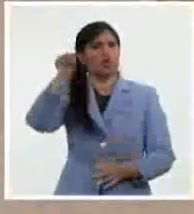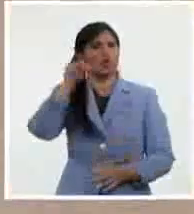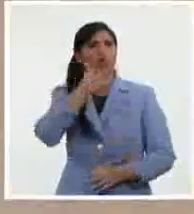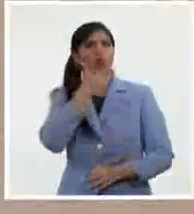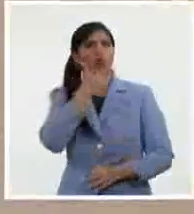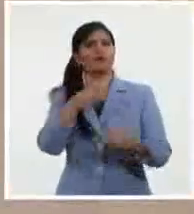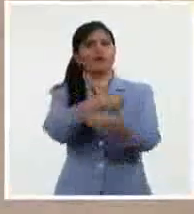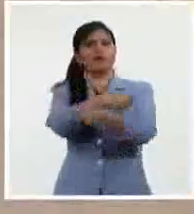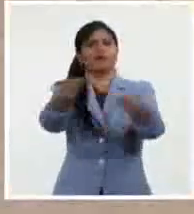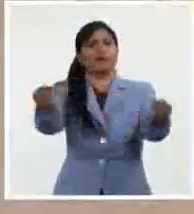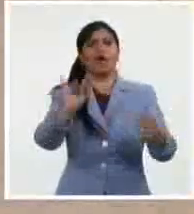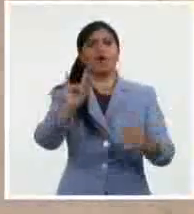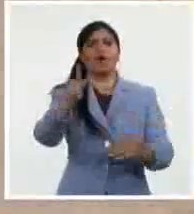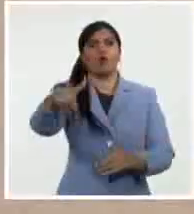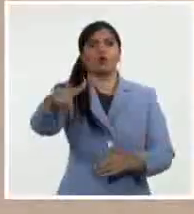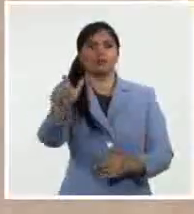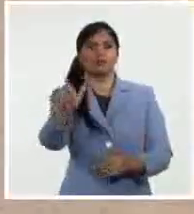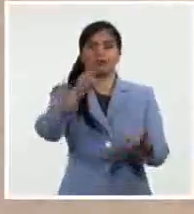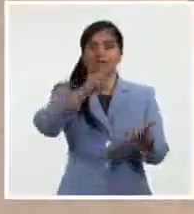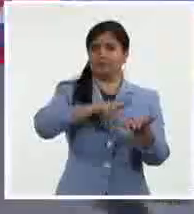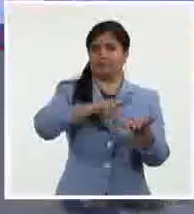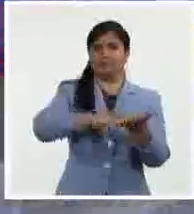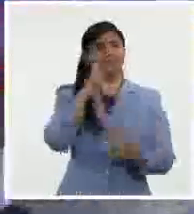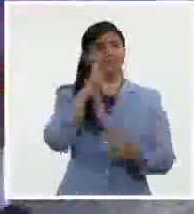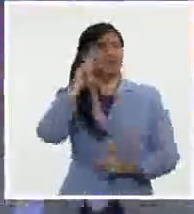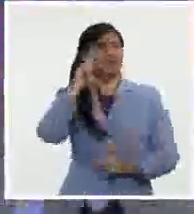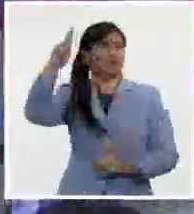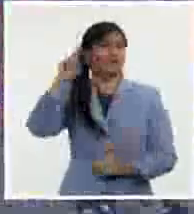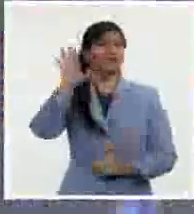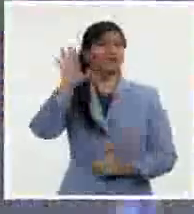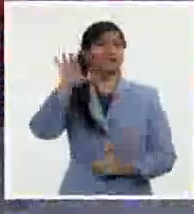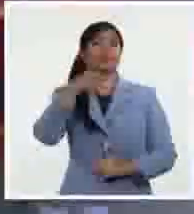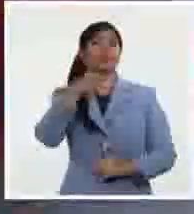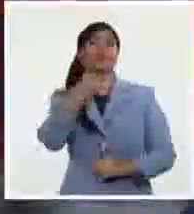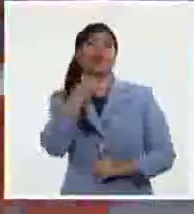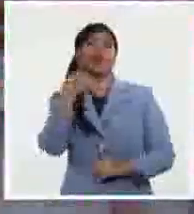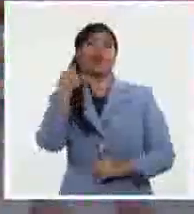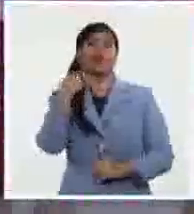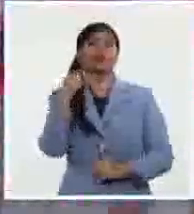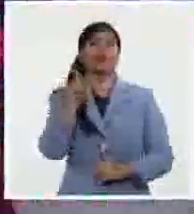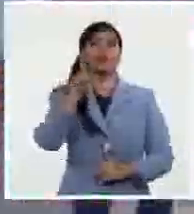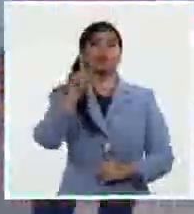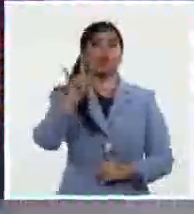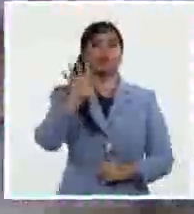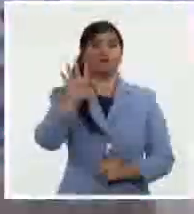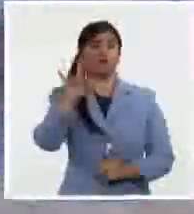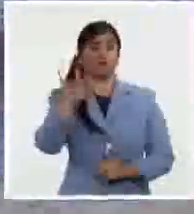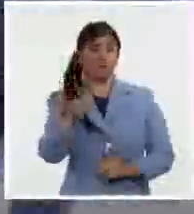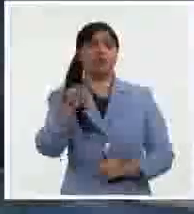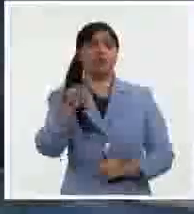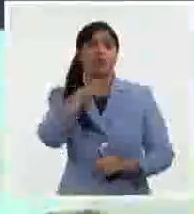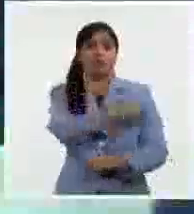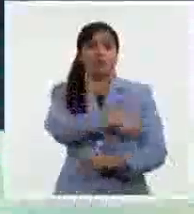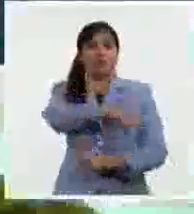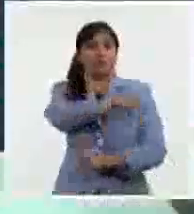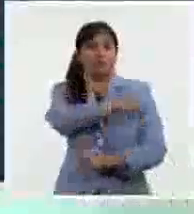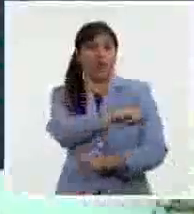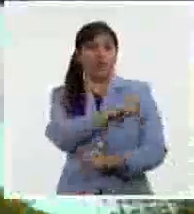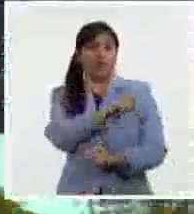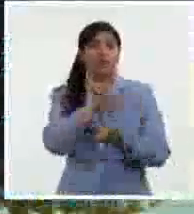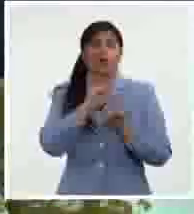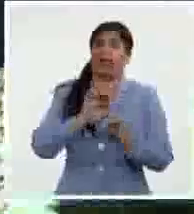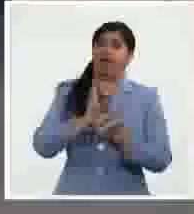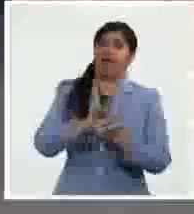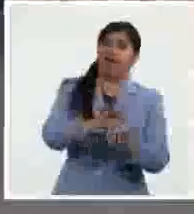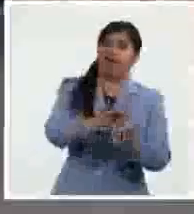Como aquel 5 de enero de 1959, el pueblo avileño salió a las calles. En aquella ocasión, para celebrar la victoria